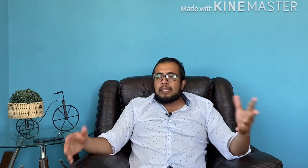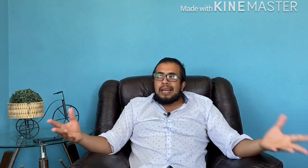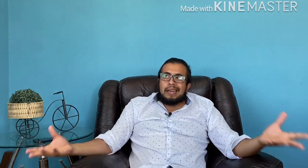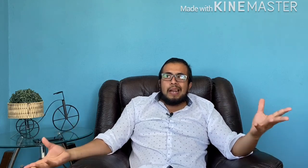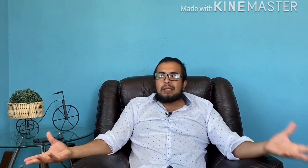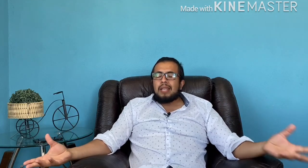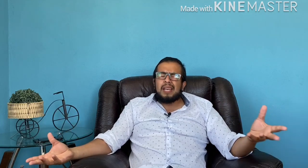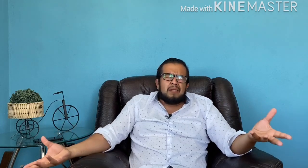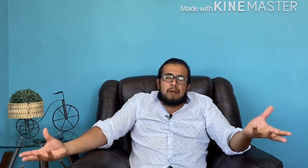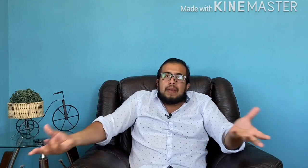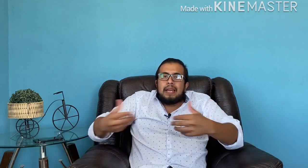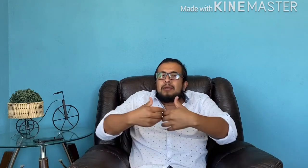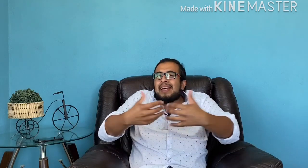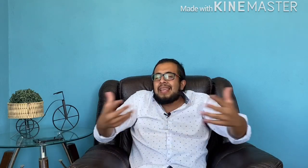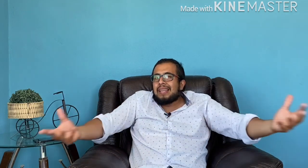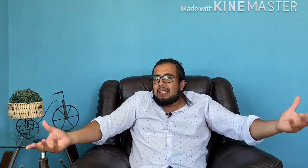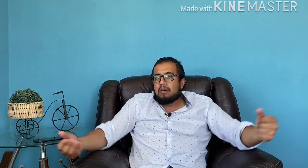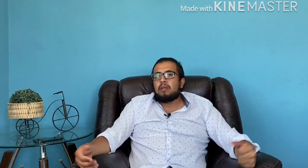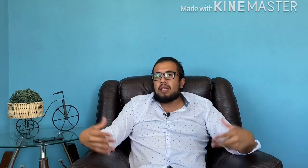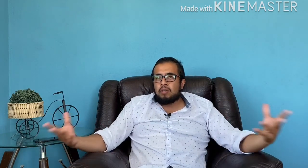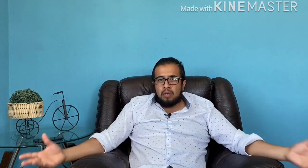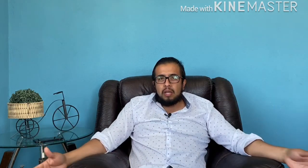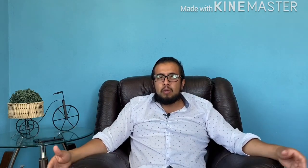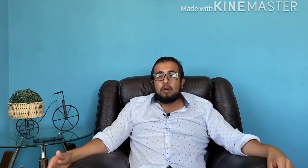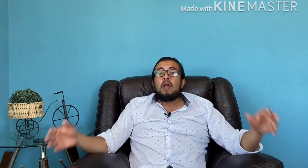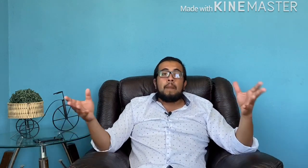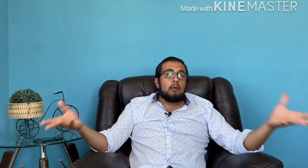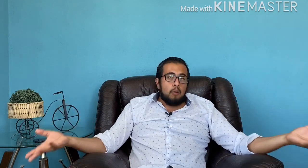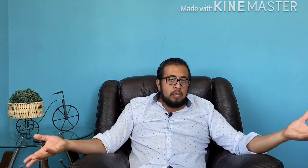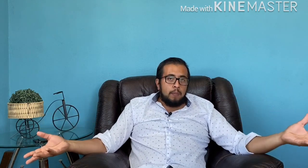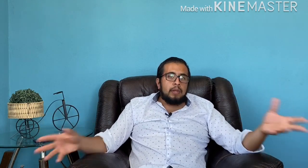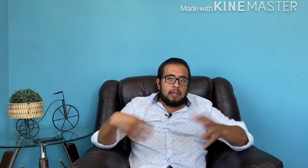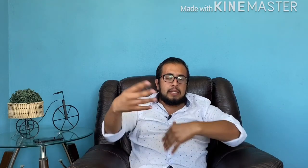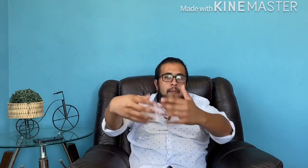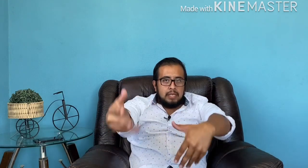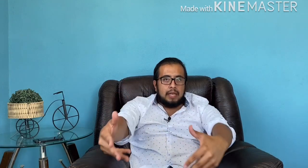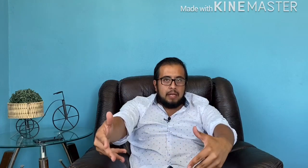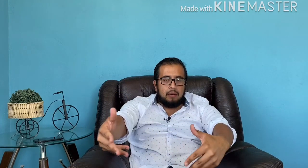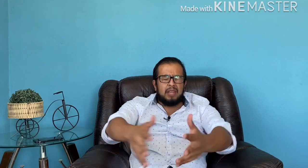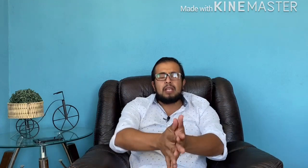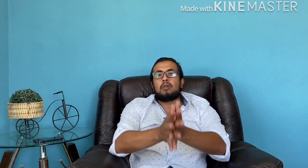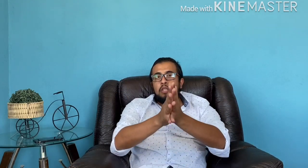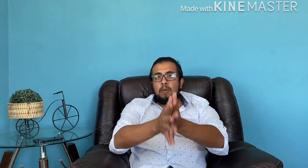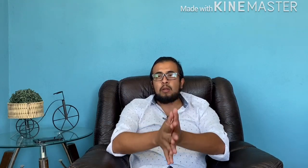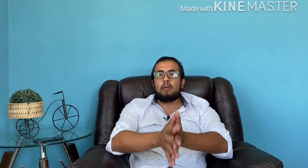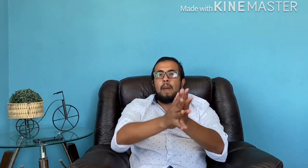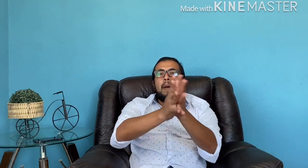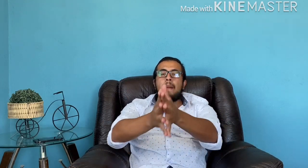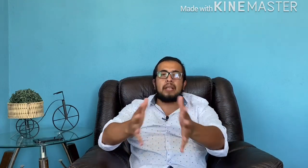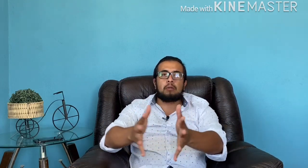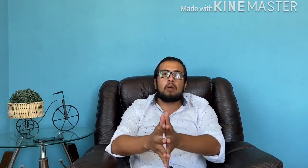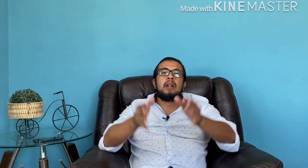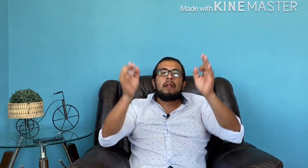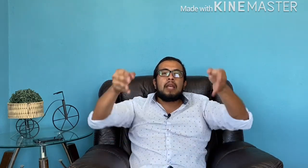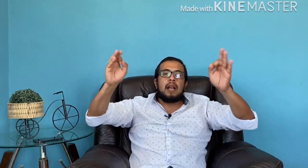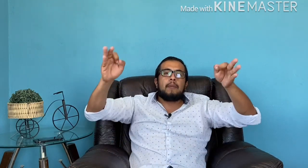tú dirás que el canal no se dedica a eso, no, mi canal no se dedica a decir cosas de educación, de todo eso, pero como es importante, estamos atacando ahorita eso, y sobre todo papá,